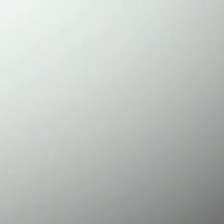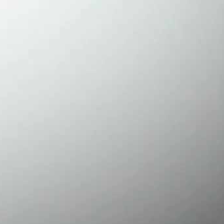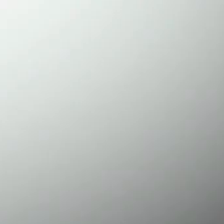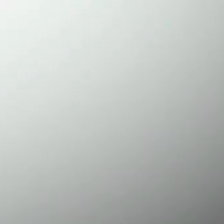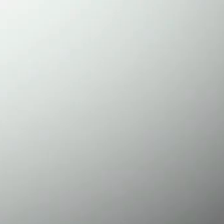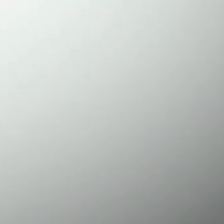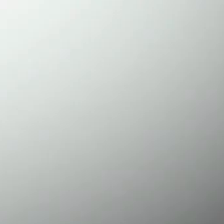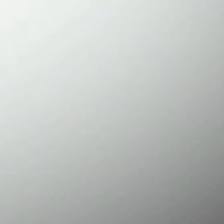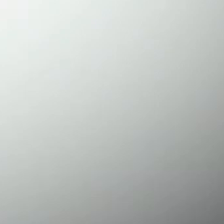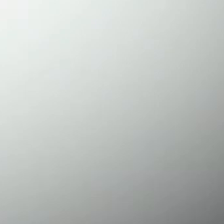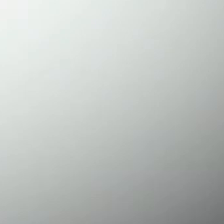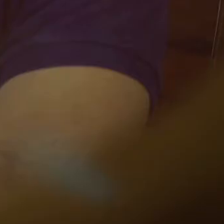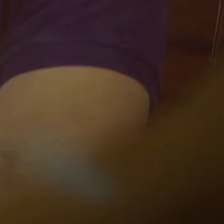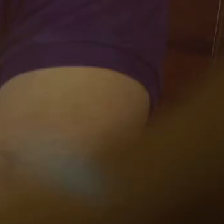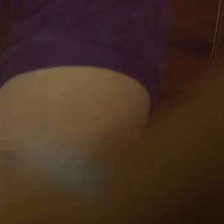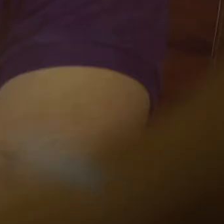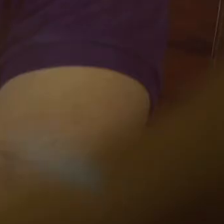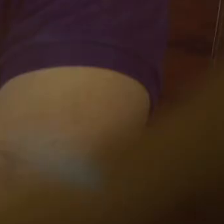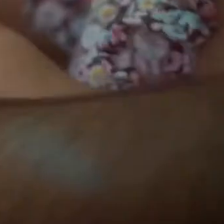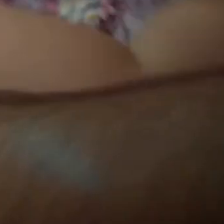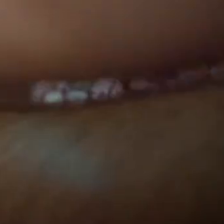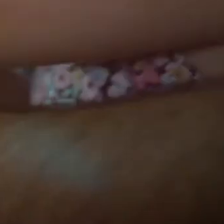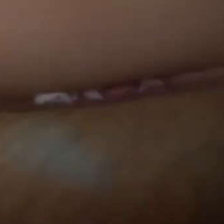Dentro o fuera de casa.